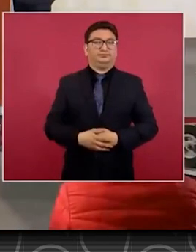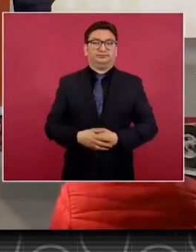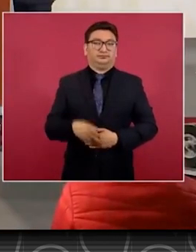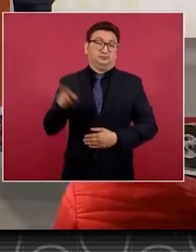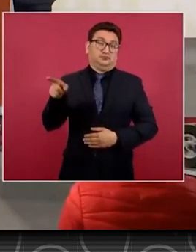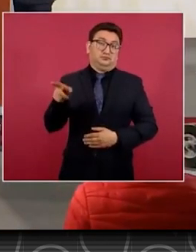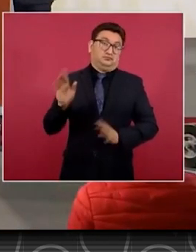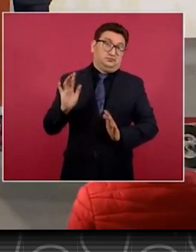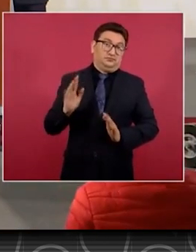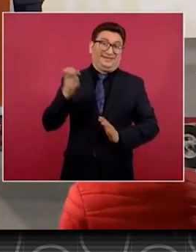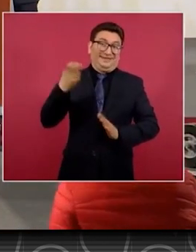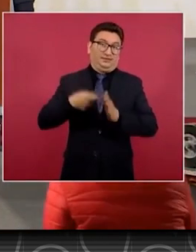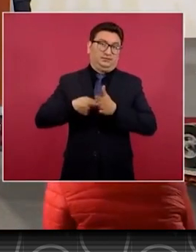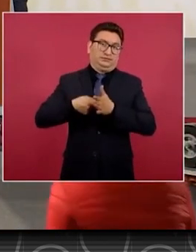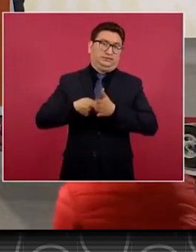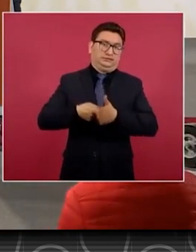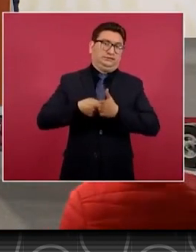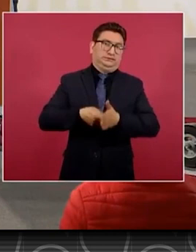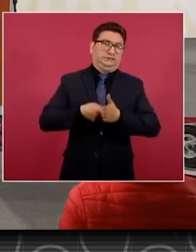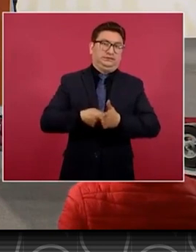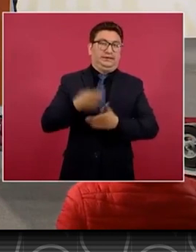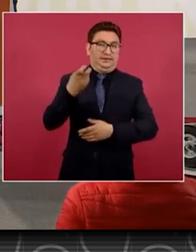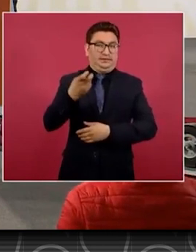Estas son las presiones